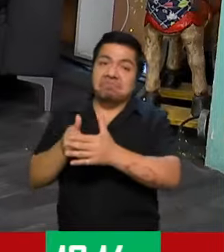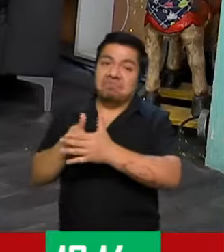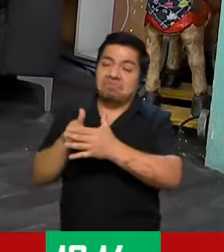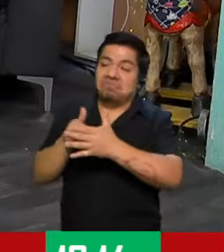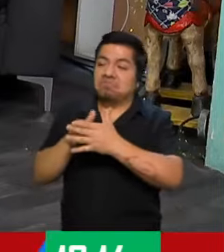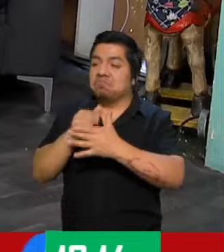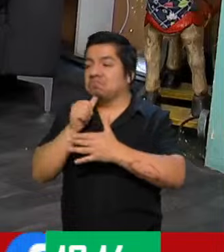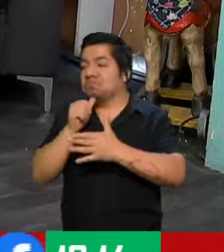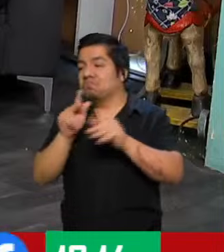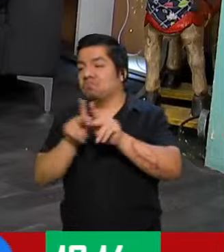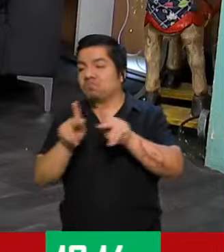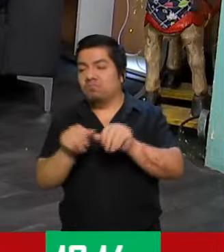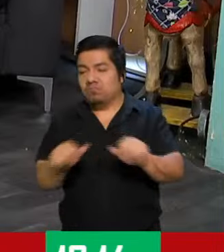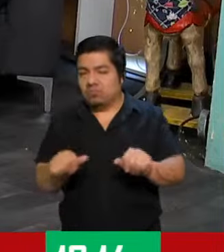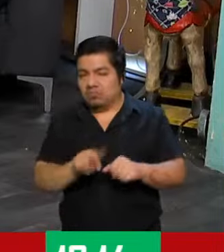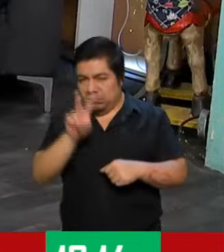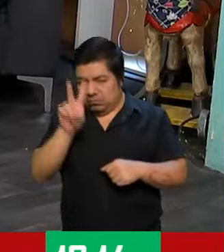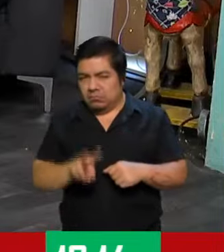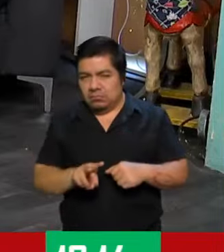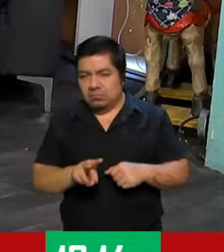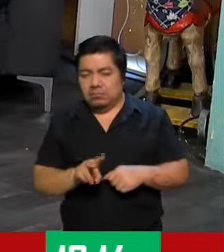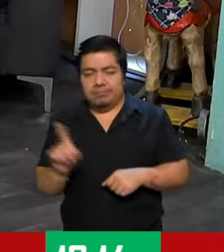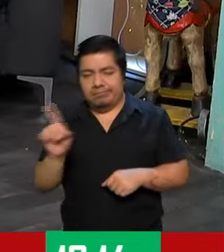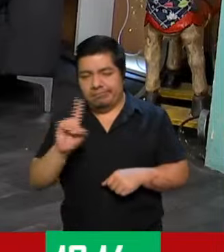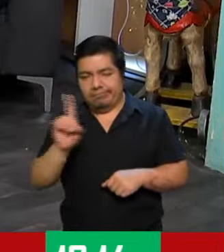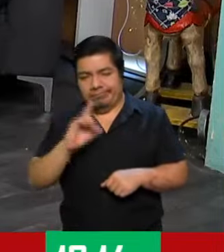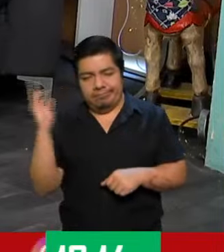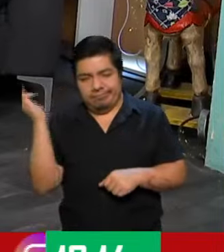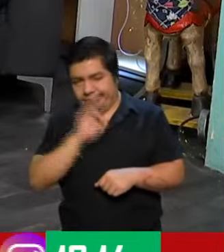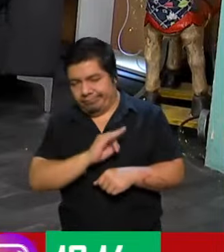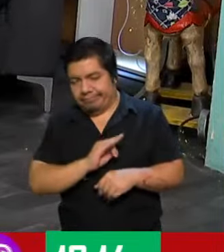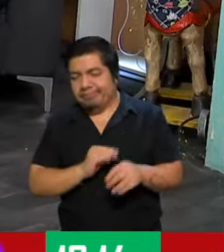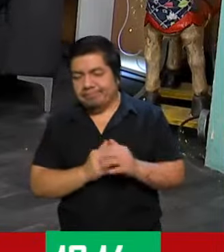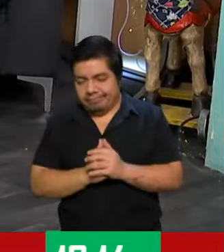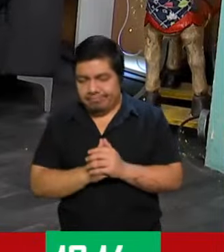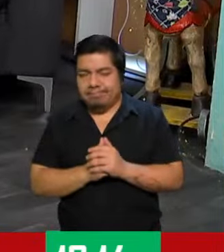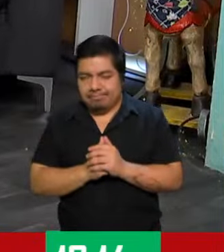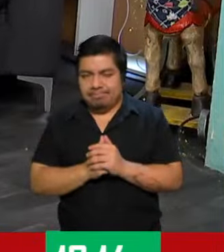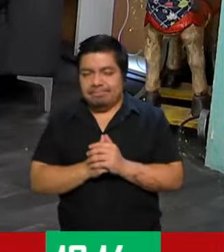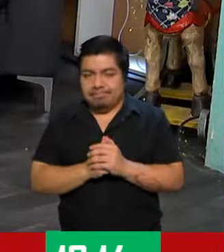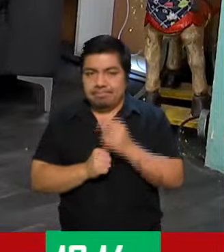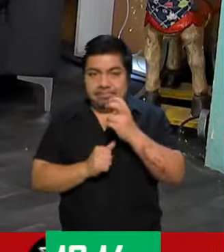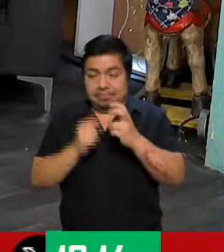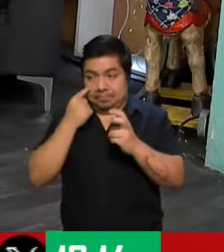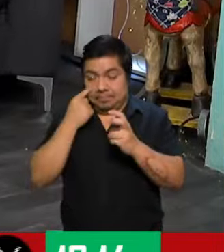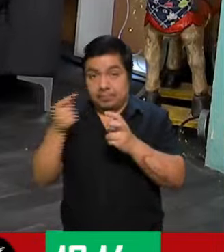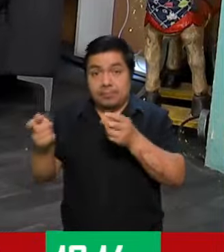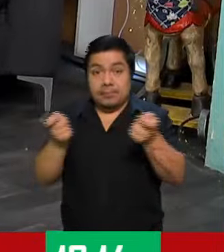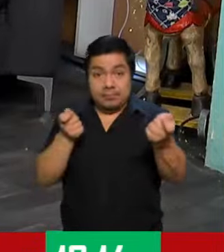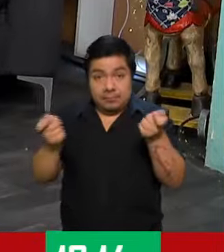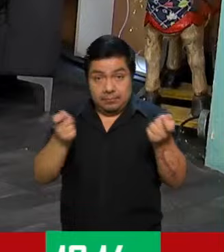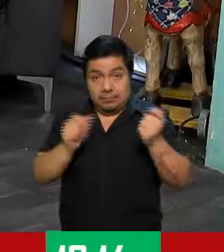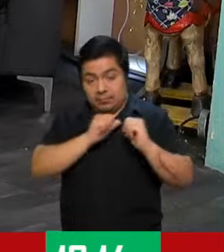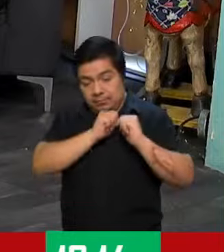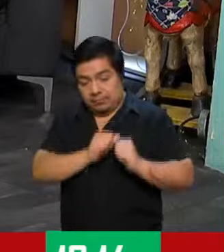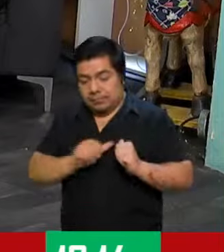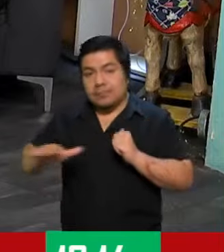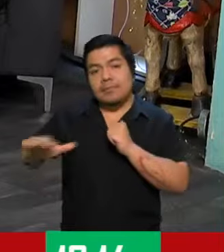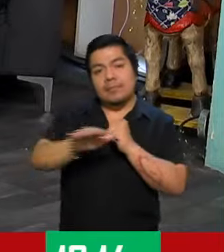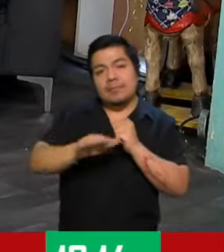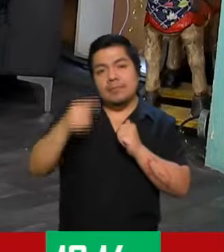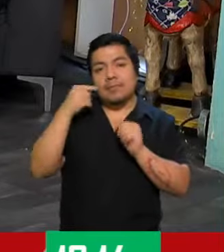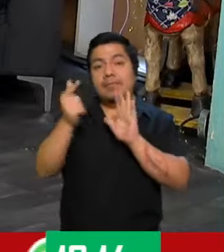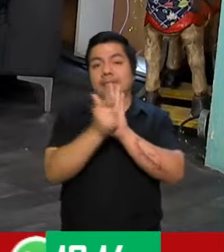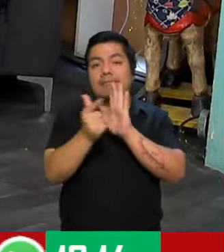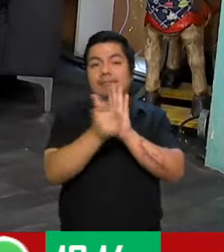se puede pacificar, ¿de veras? Completamente falso. Creo que nuestra función está del lado de la